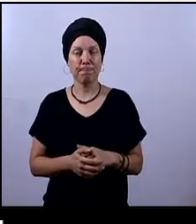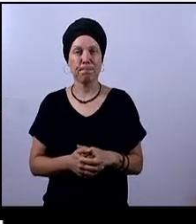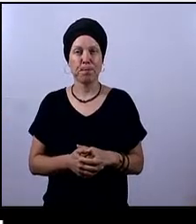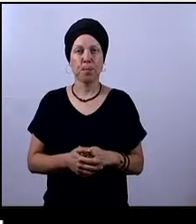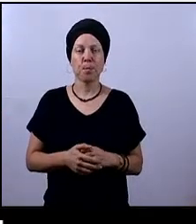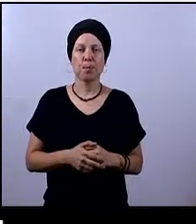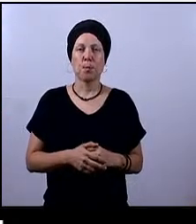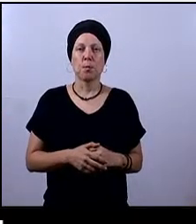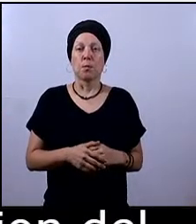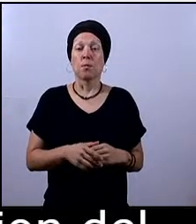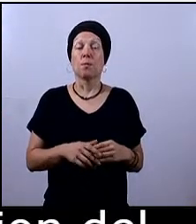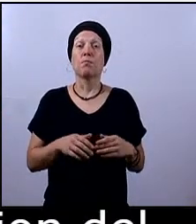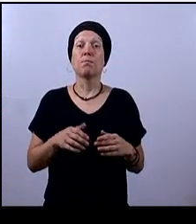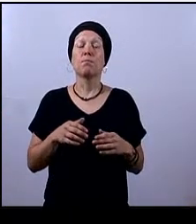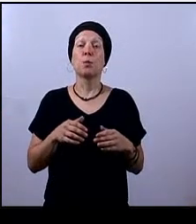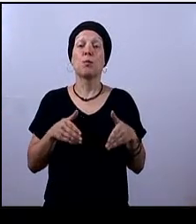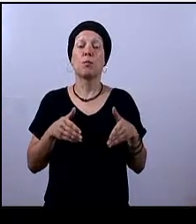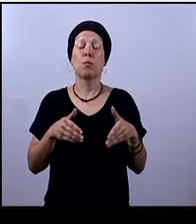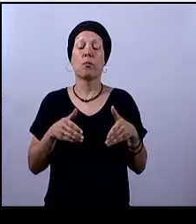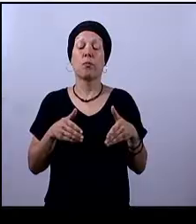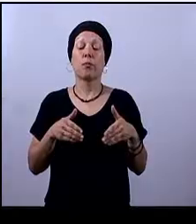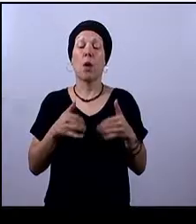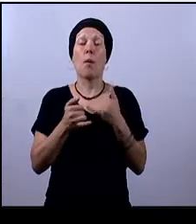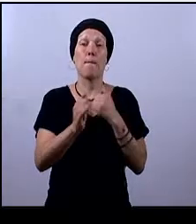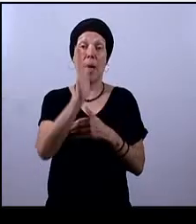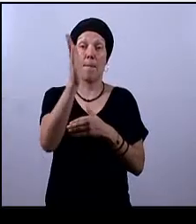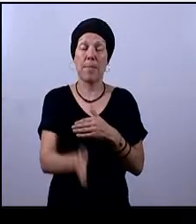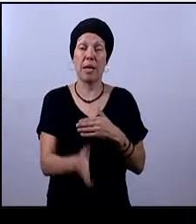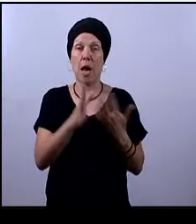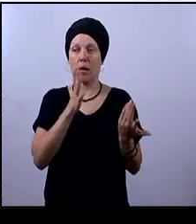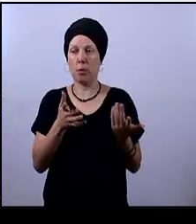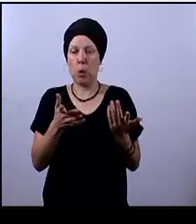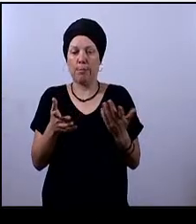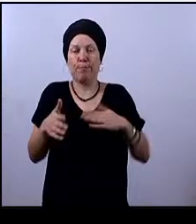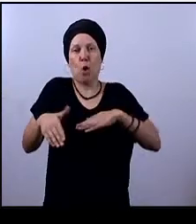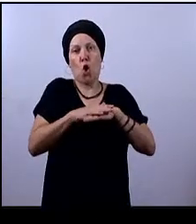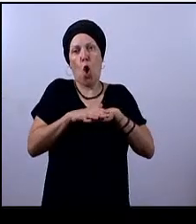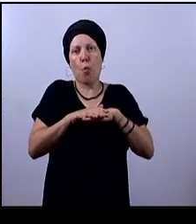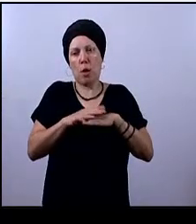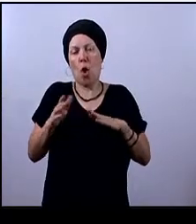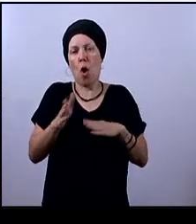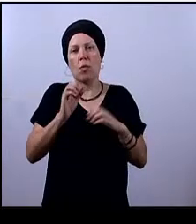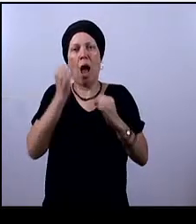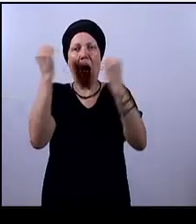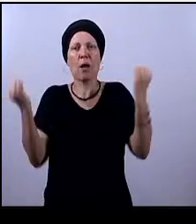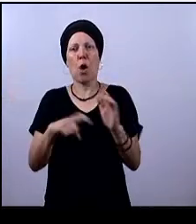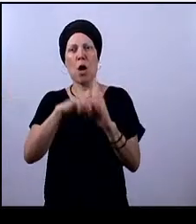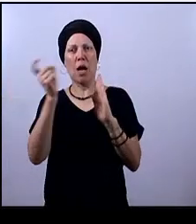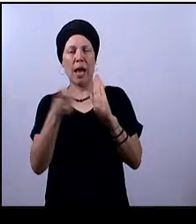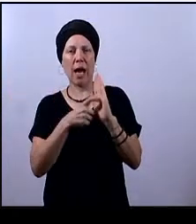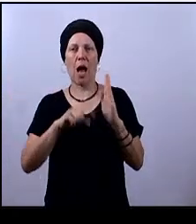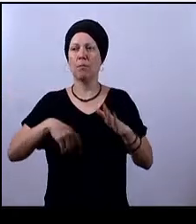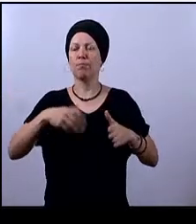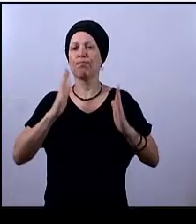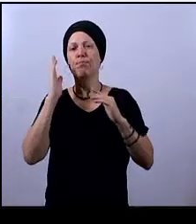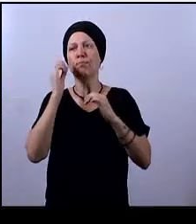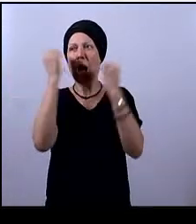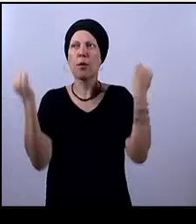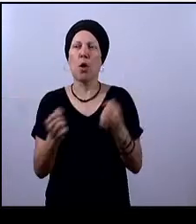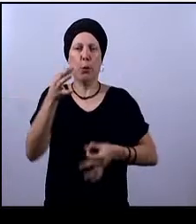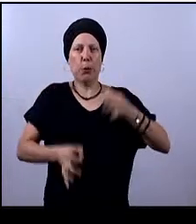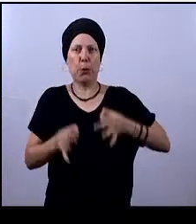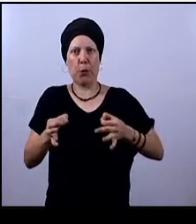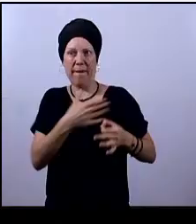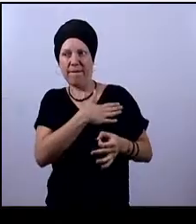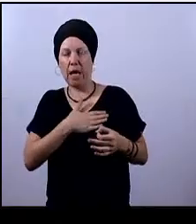a la vía penal, cuando un gobierno decide ejercer unas acciones legales, unas acciones judiciales en este caso, sin